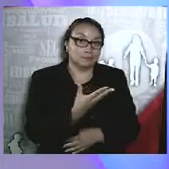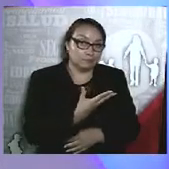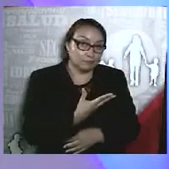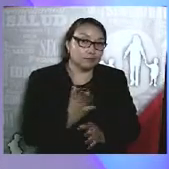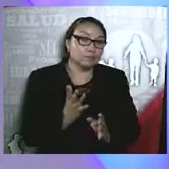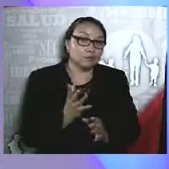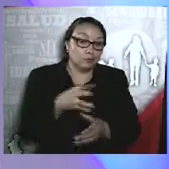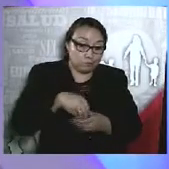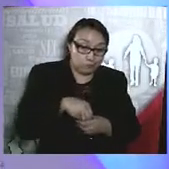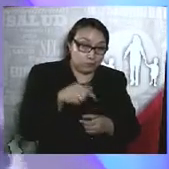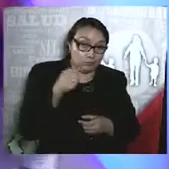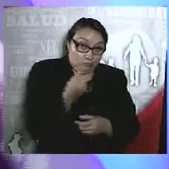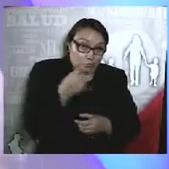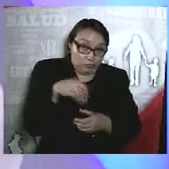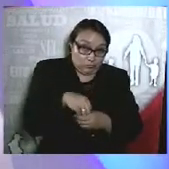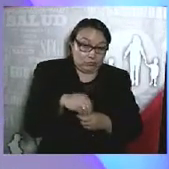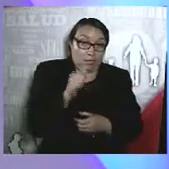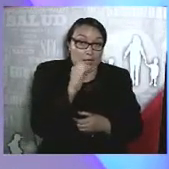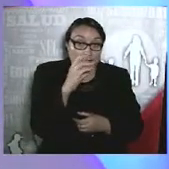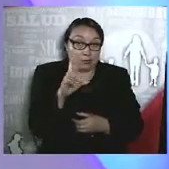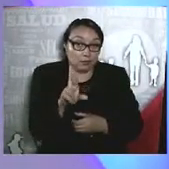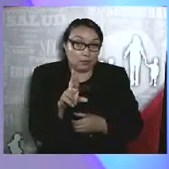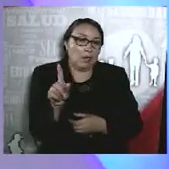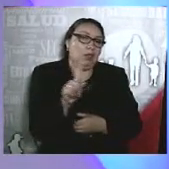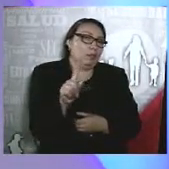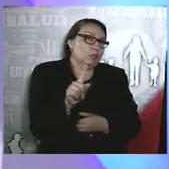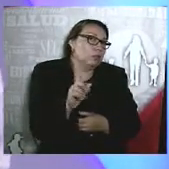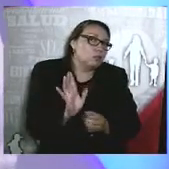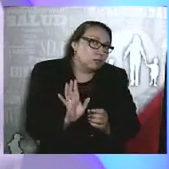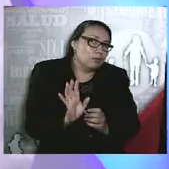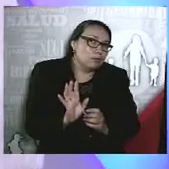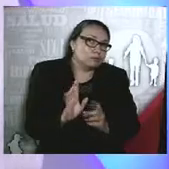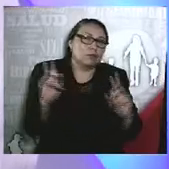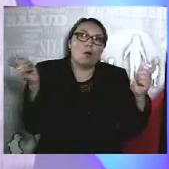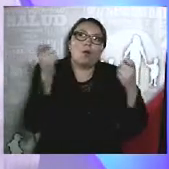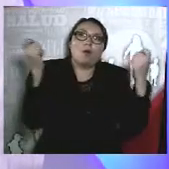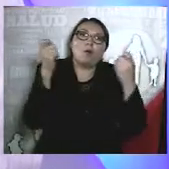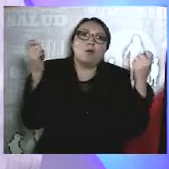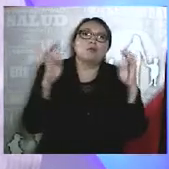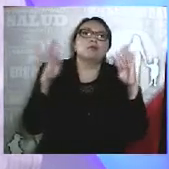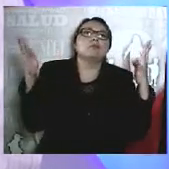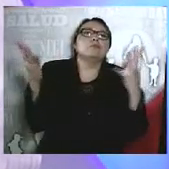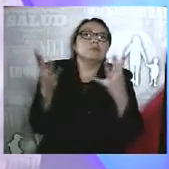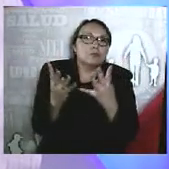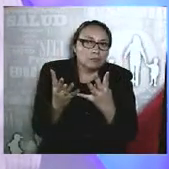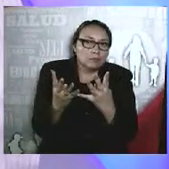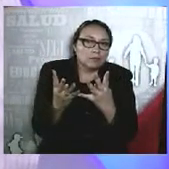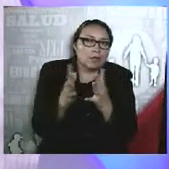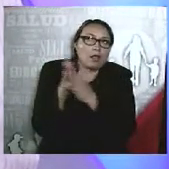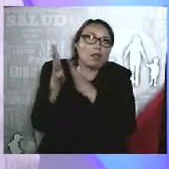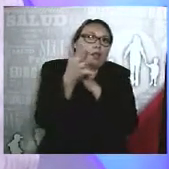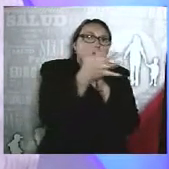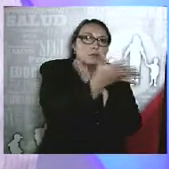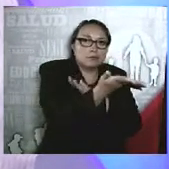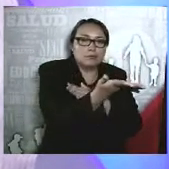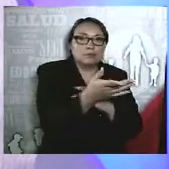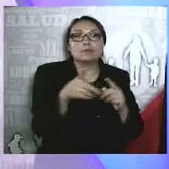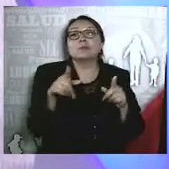ACR, porque es a través de nosotros que se materializa la oferta pública de la ACR, sino también en la búsqueda de la prevención